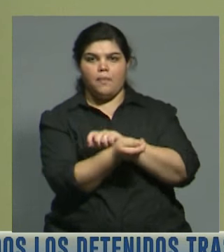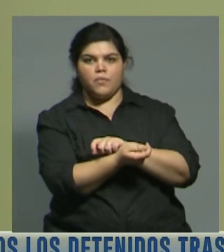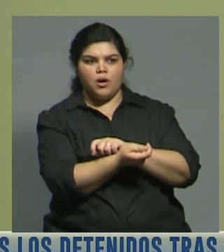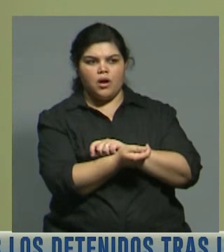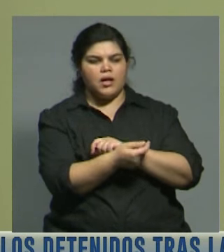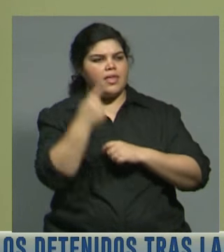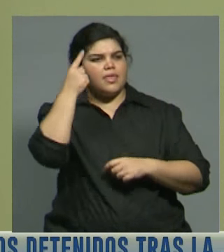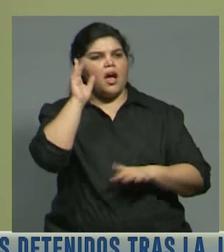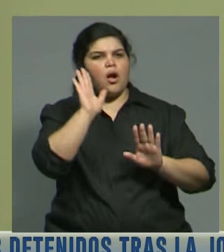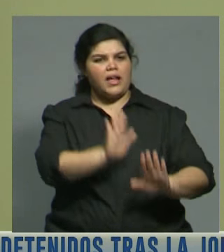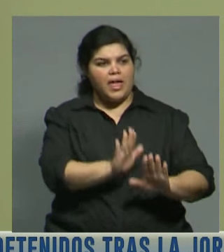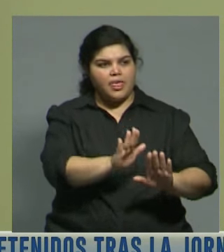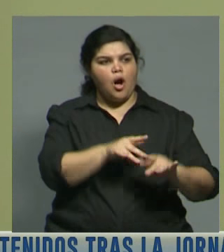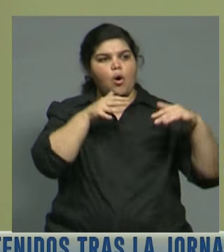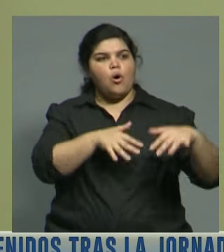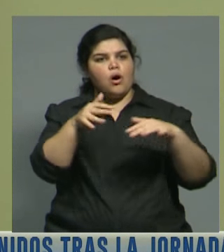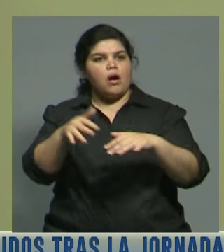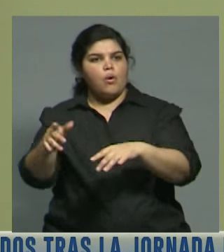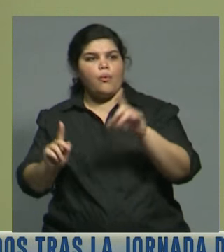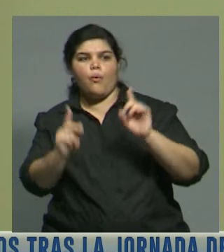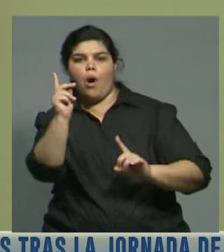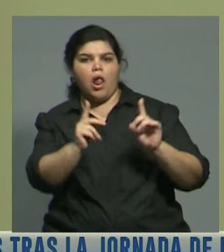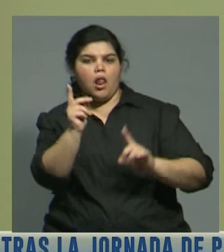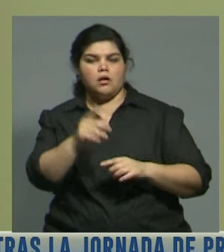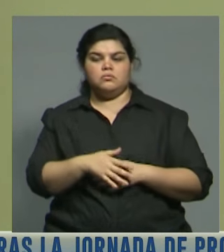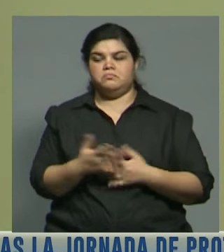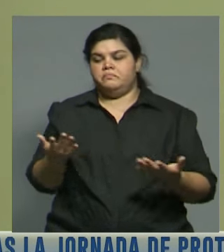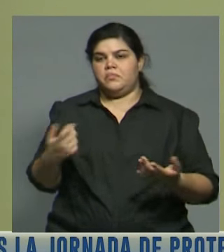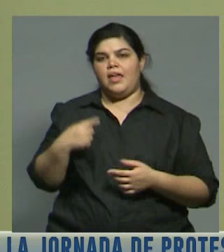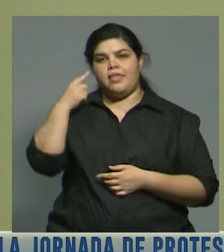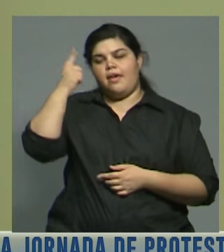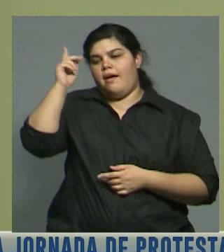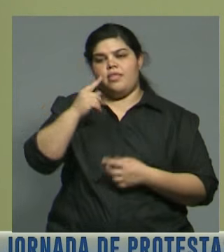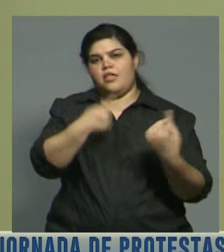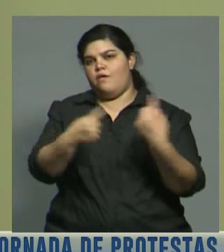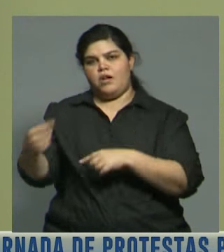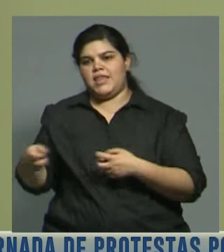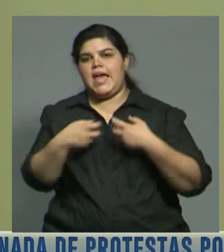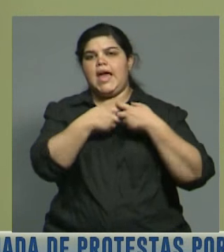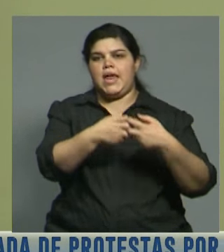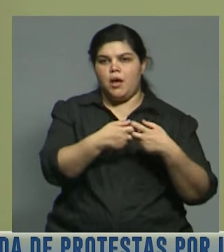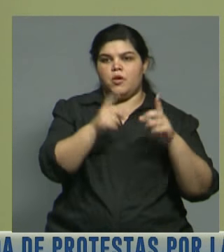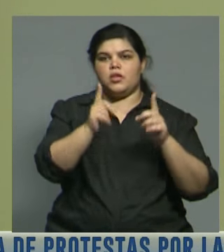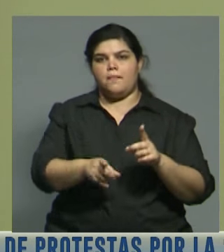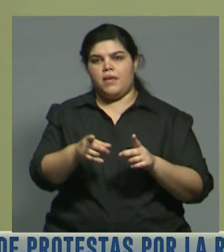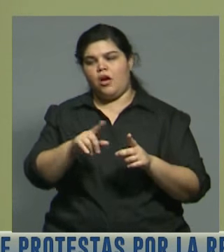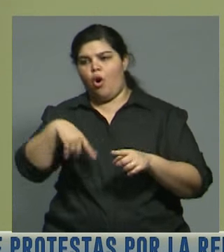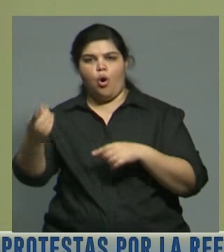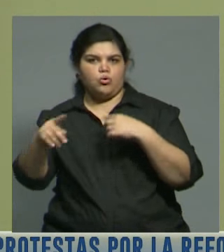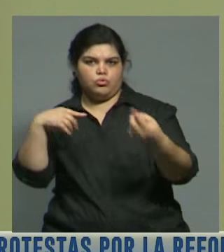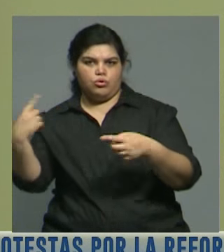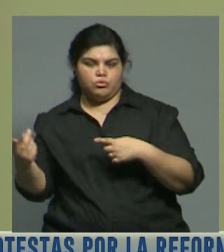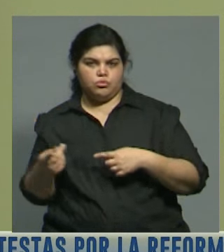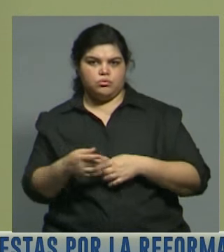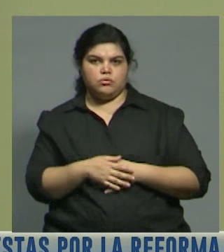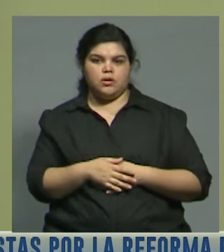movilizarse? La idea que tienen es, por lo menos los gremios, porque hay gremios y gente genuina, el